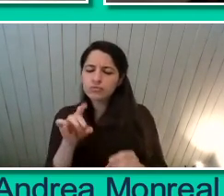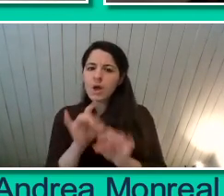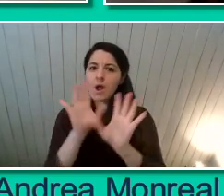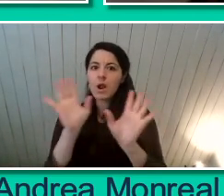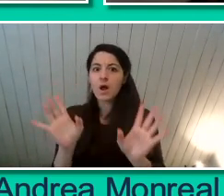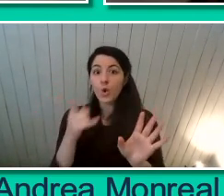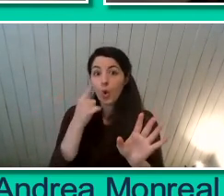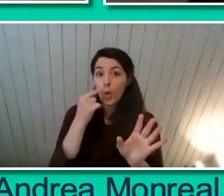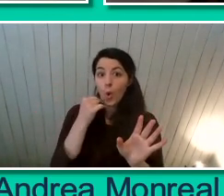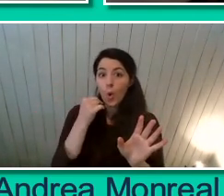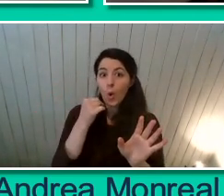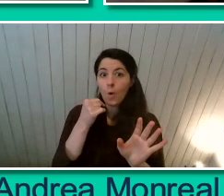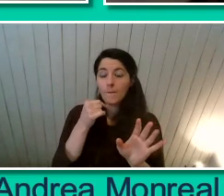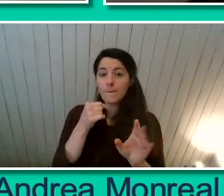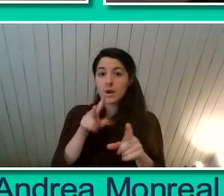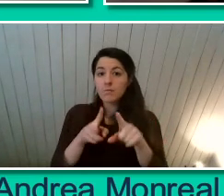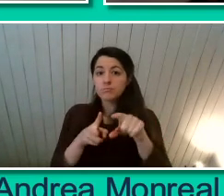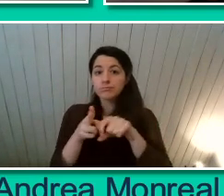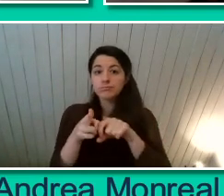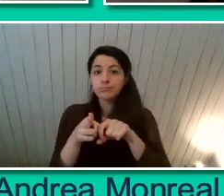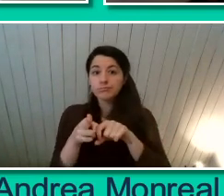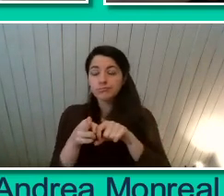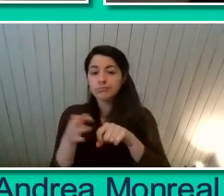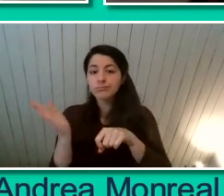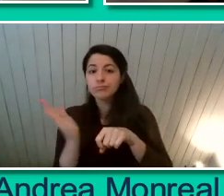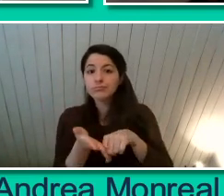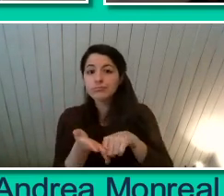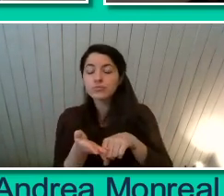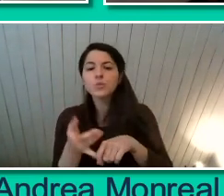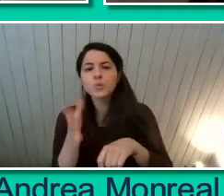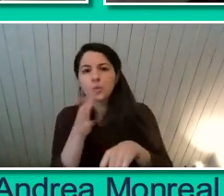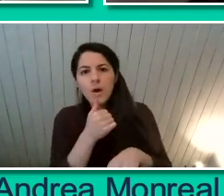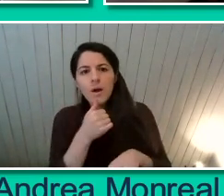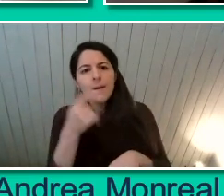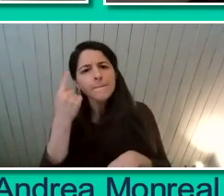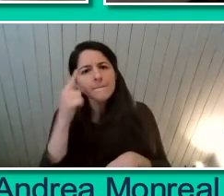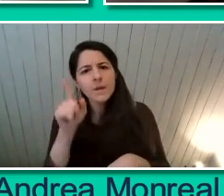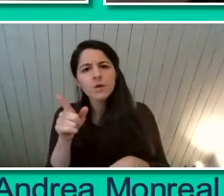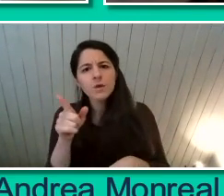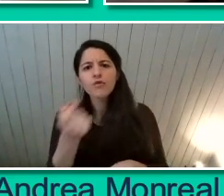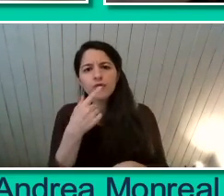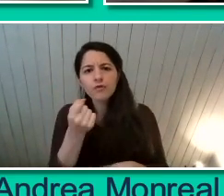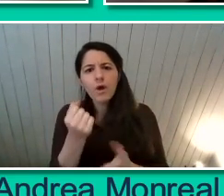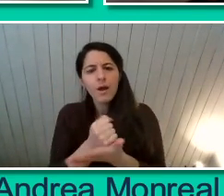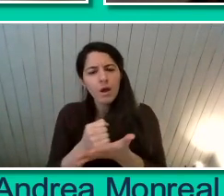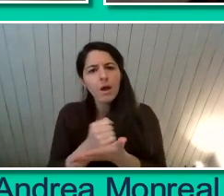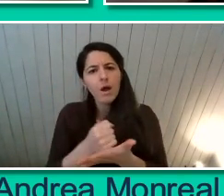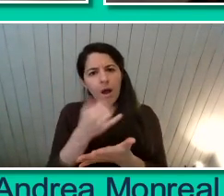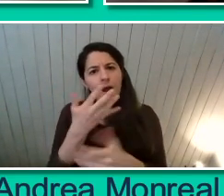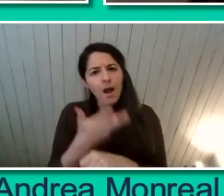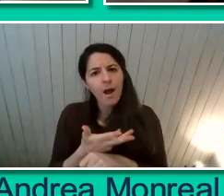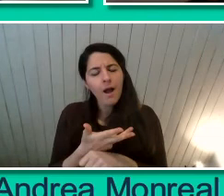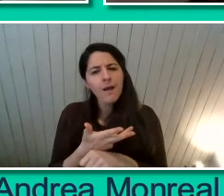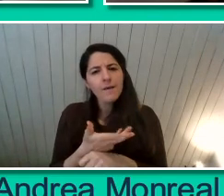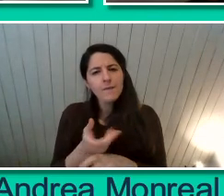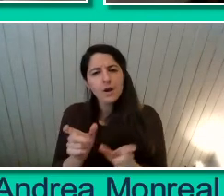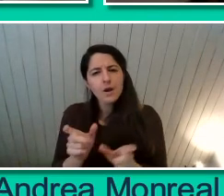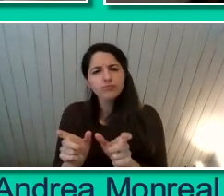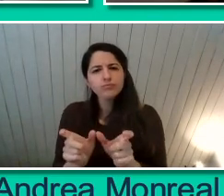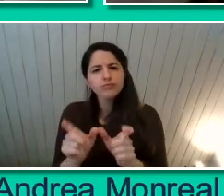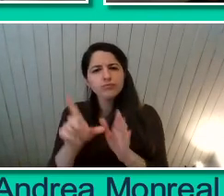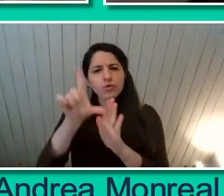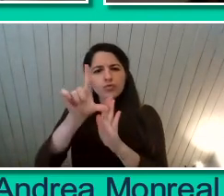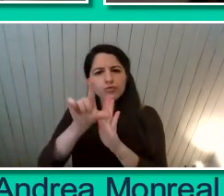castración como método, pero hay medicamentos que se han elaborado para llevar control de los niveles de testosterona.